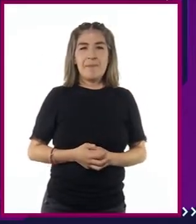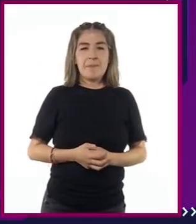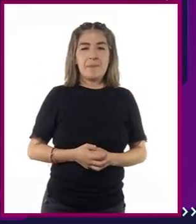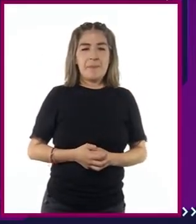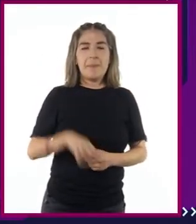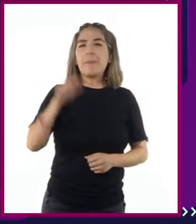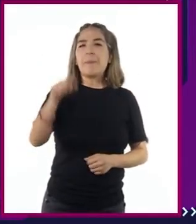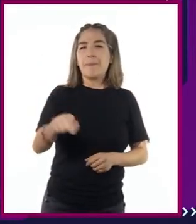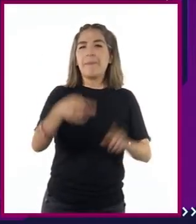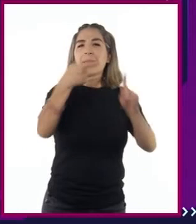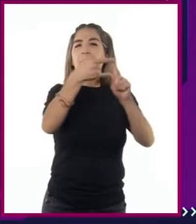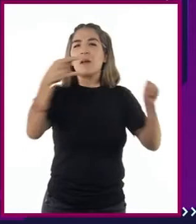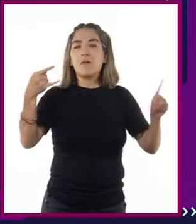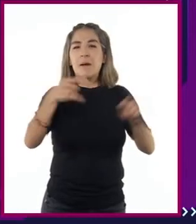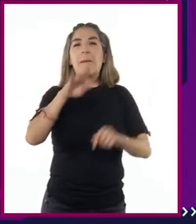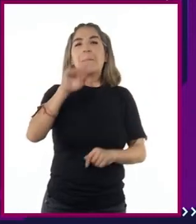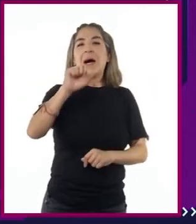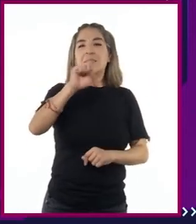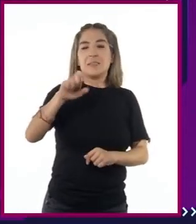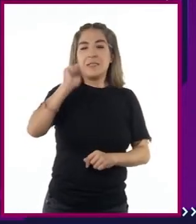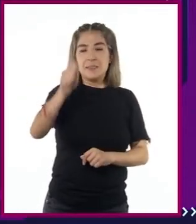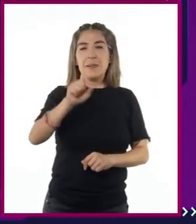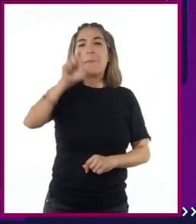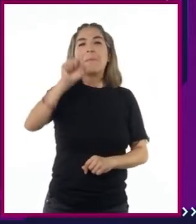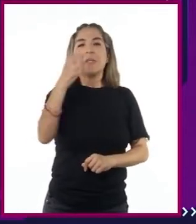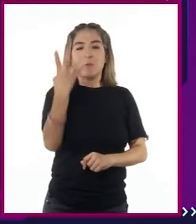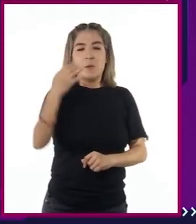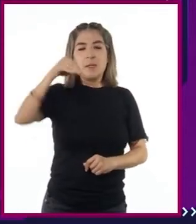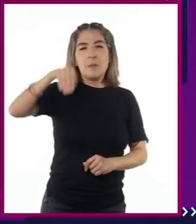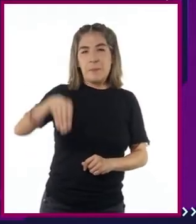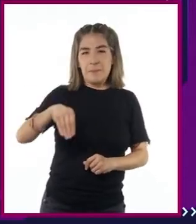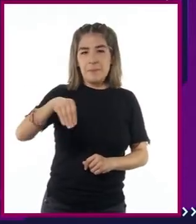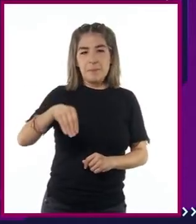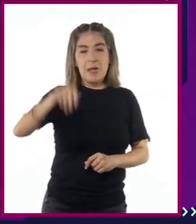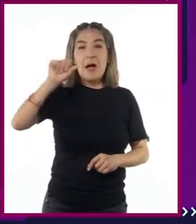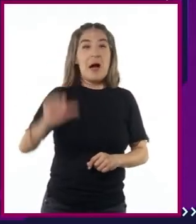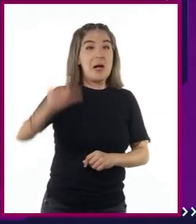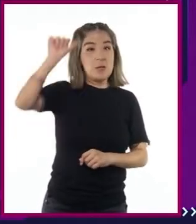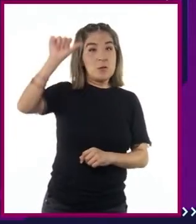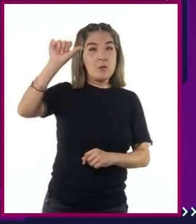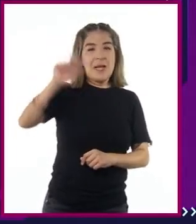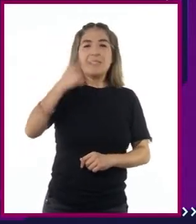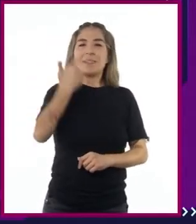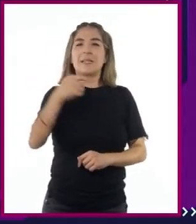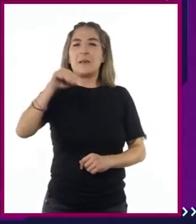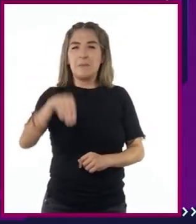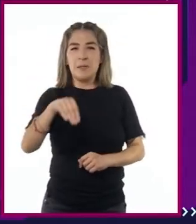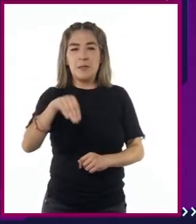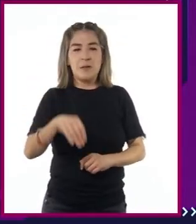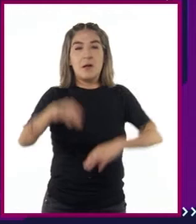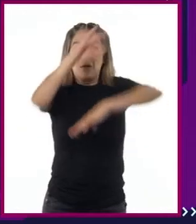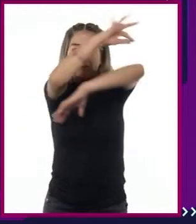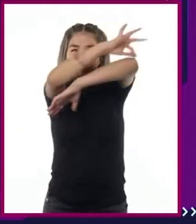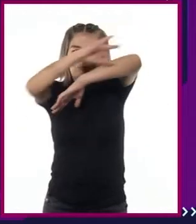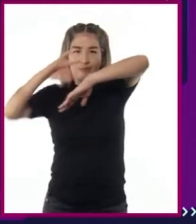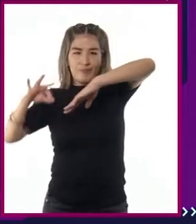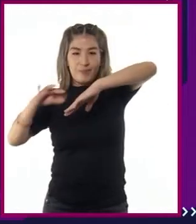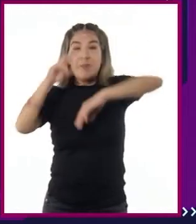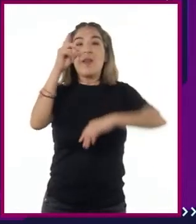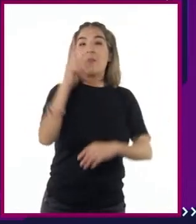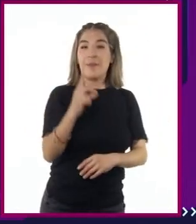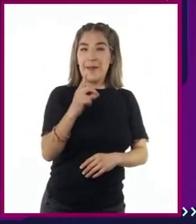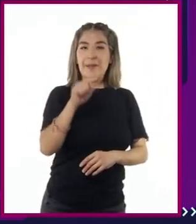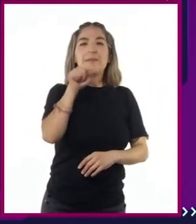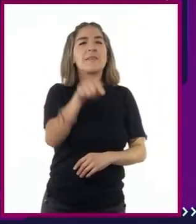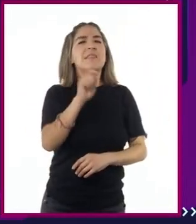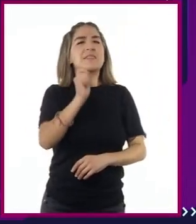Es un rectángulo de base igual a 24 metros, altura 7 metros, y se traza la diagonal D,